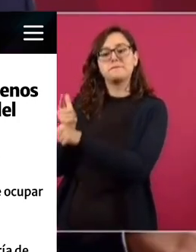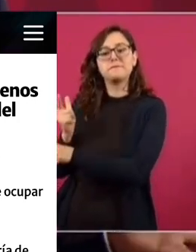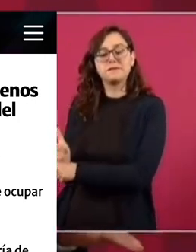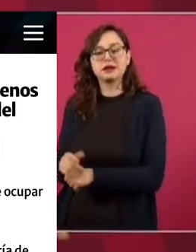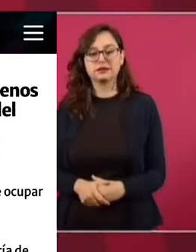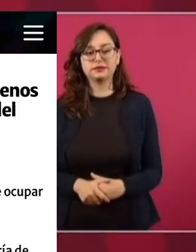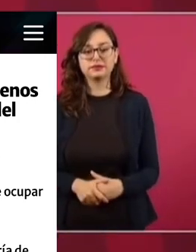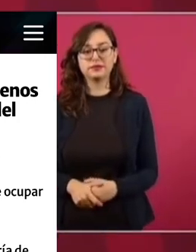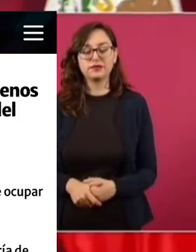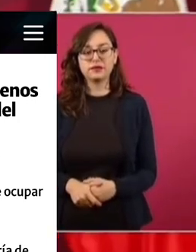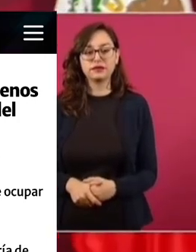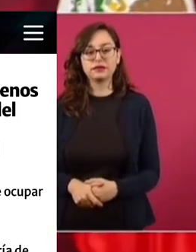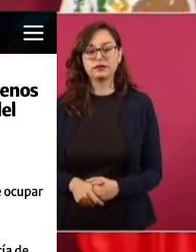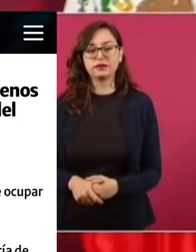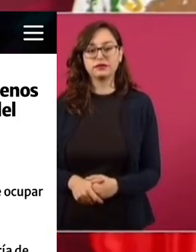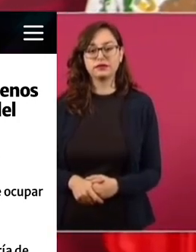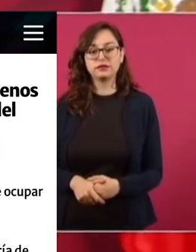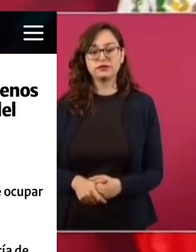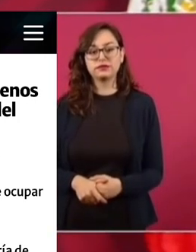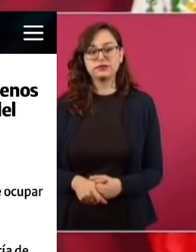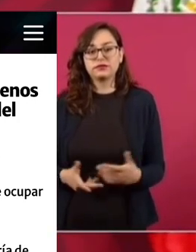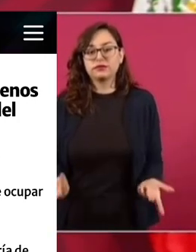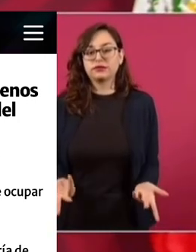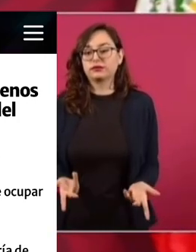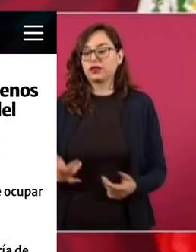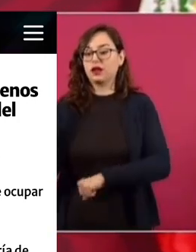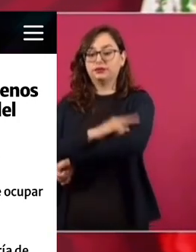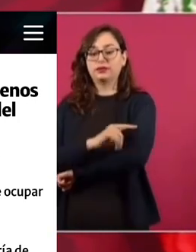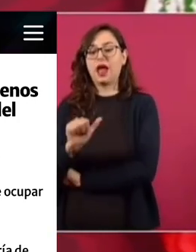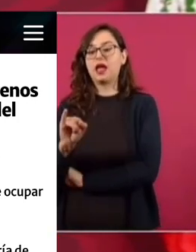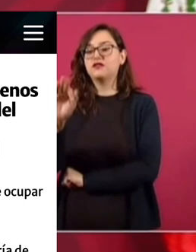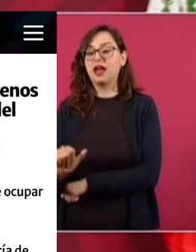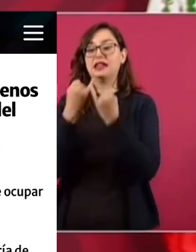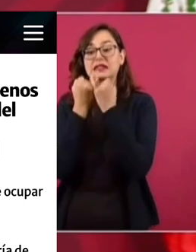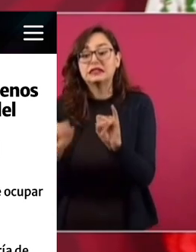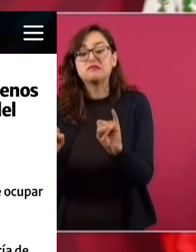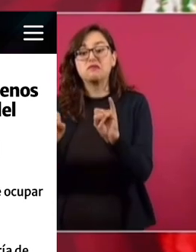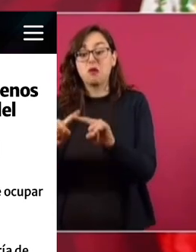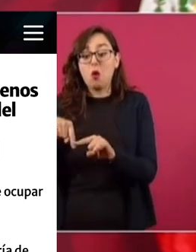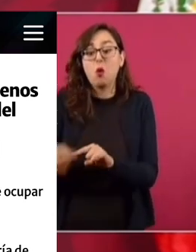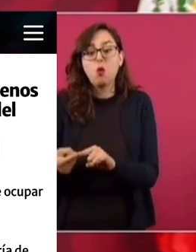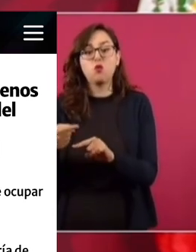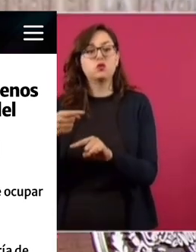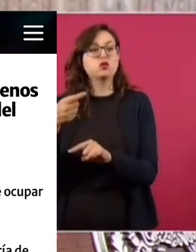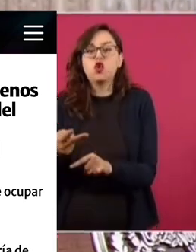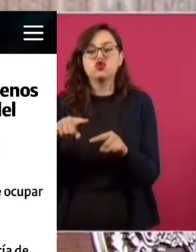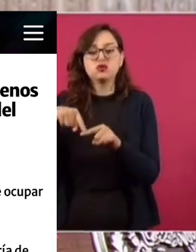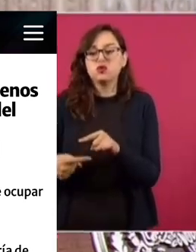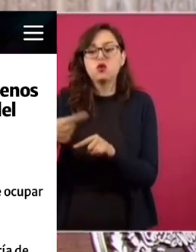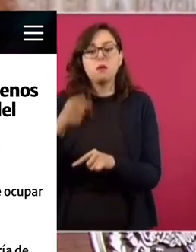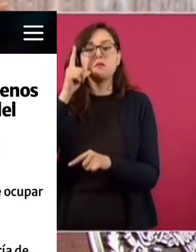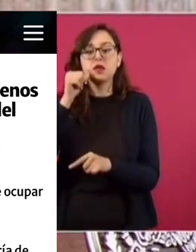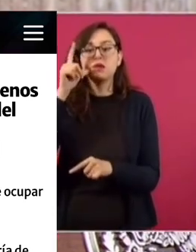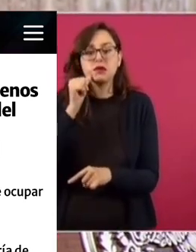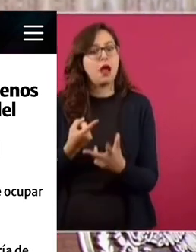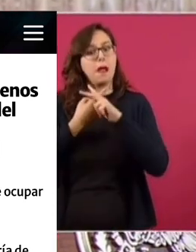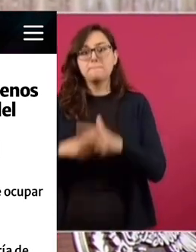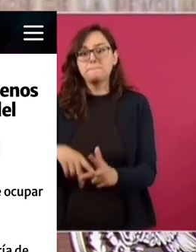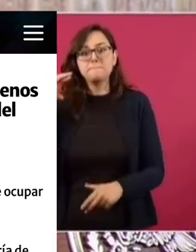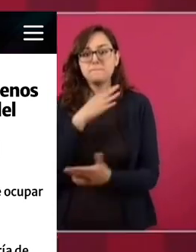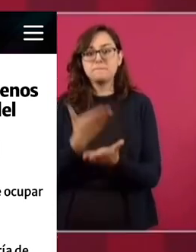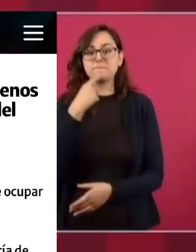apenas inauguramos el aeropuerto Felipe Ángeles, creo que al día siguiente, por los dos días, aparecieron los